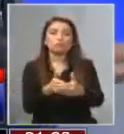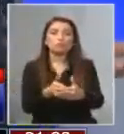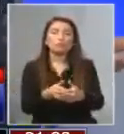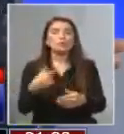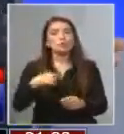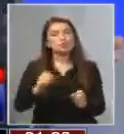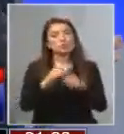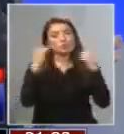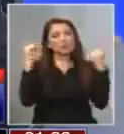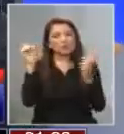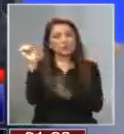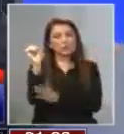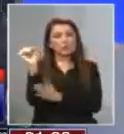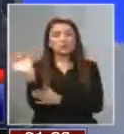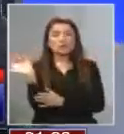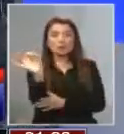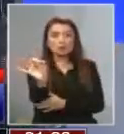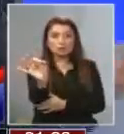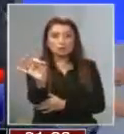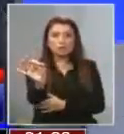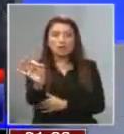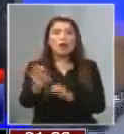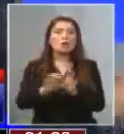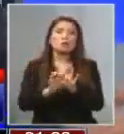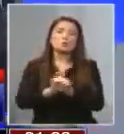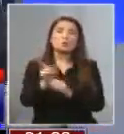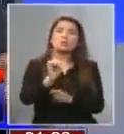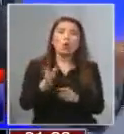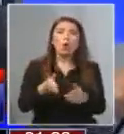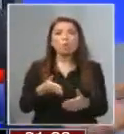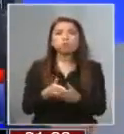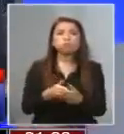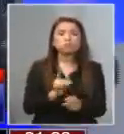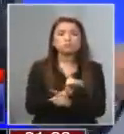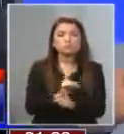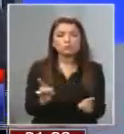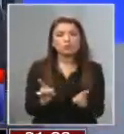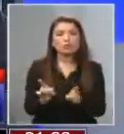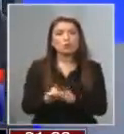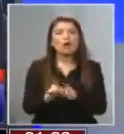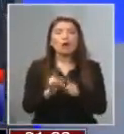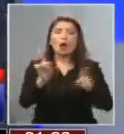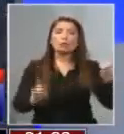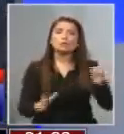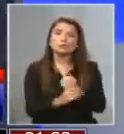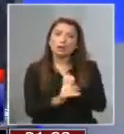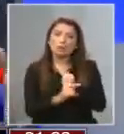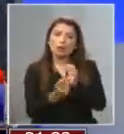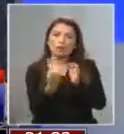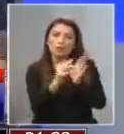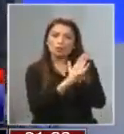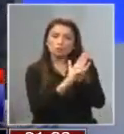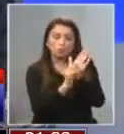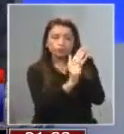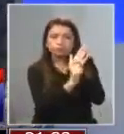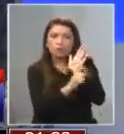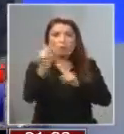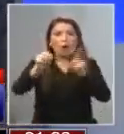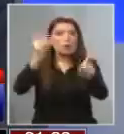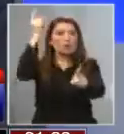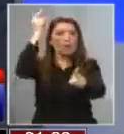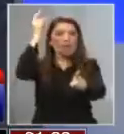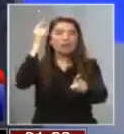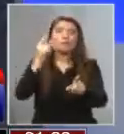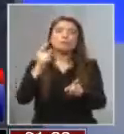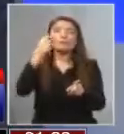derecha dice por un lado que la Constitución no neutraliza, que todo esto de las trampas son completamente inventadas,